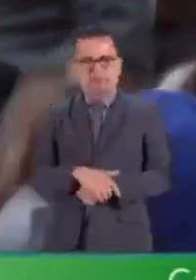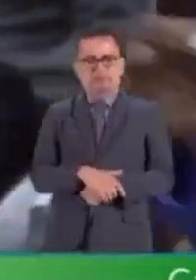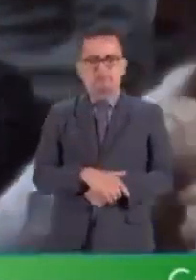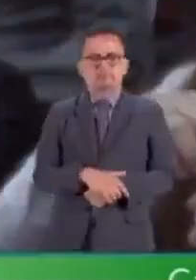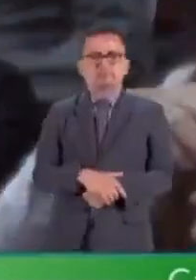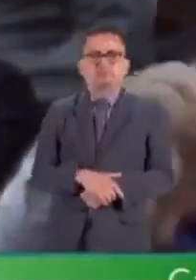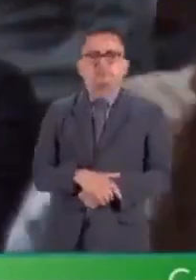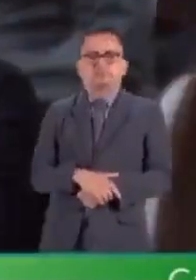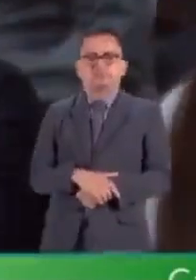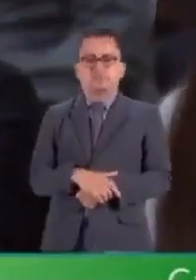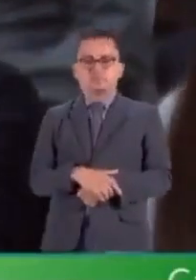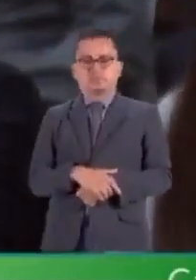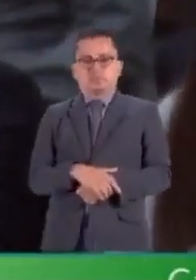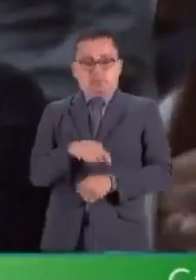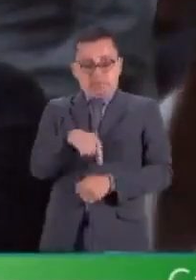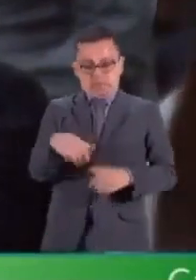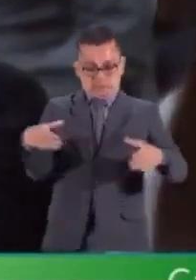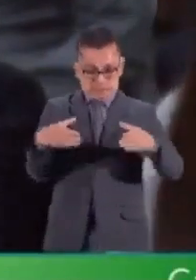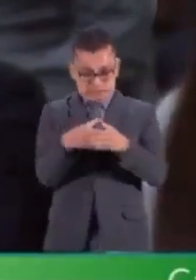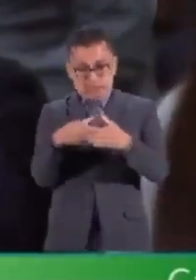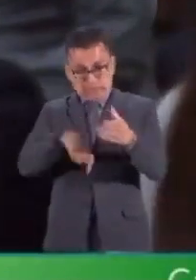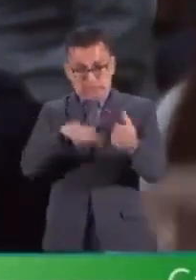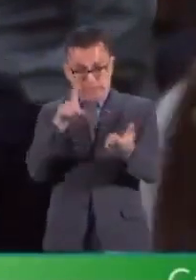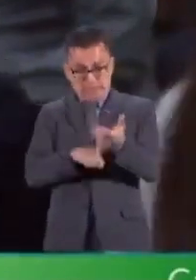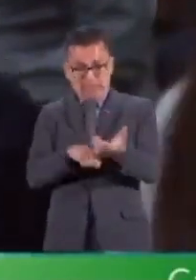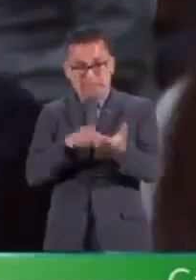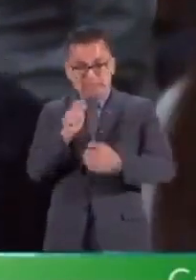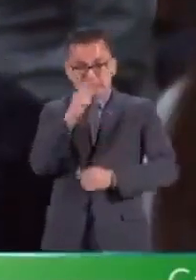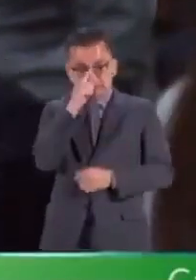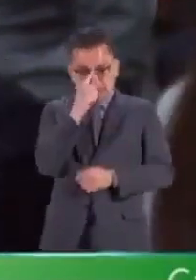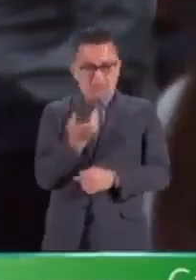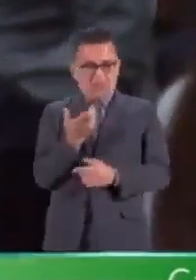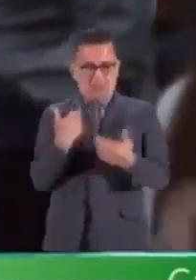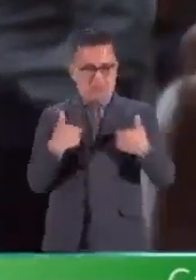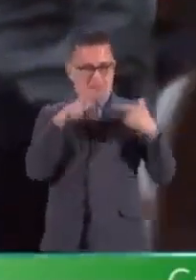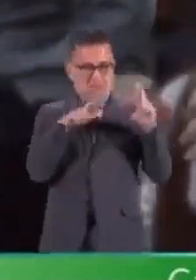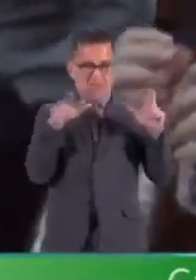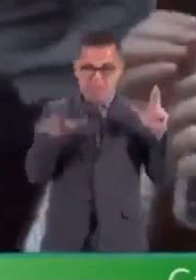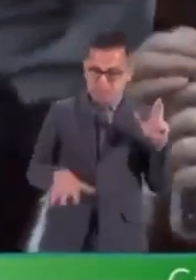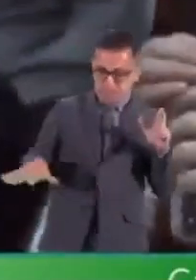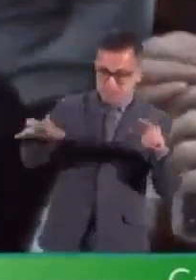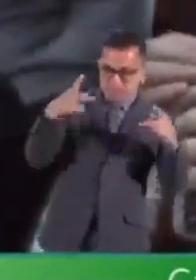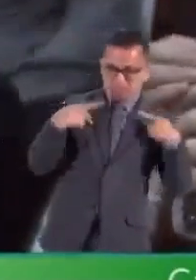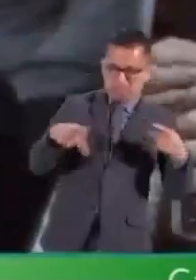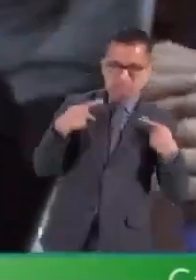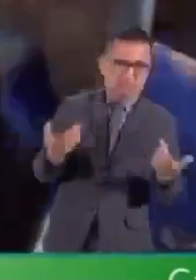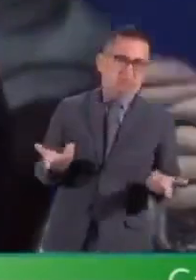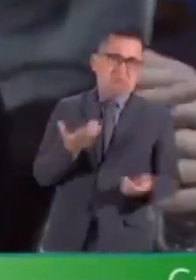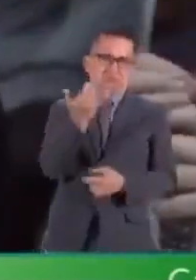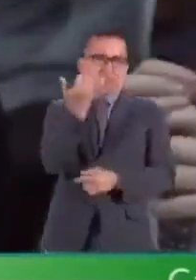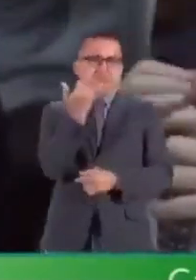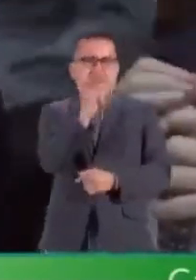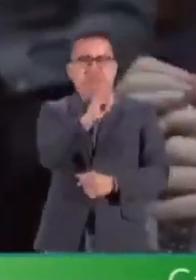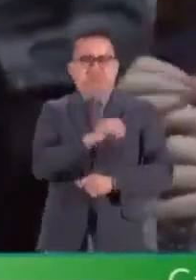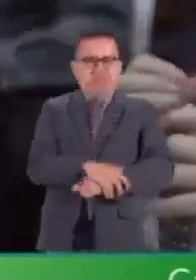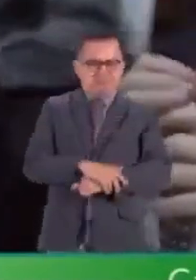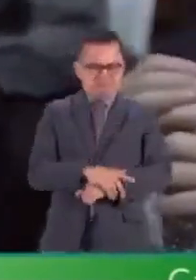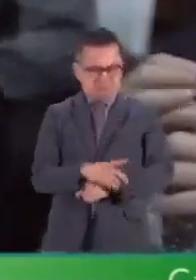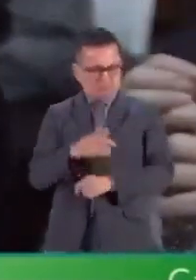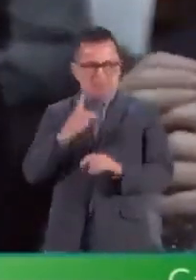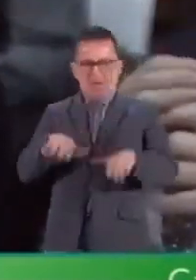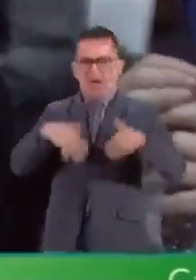increíble que este recinto represente a un pueblo cuando estamos sesionando con